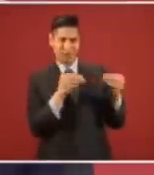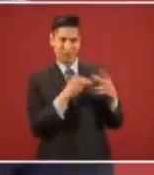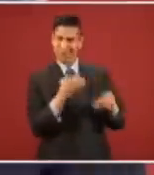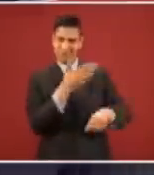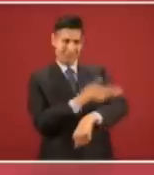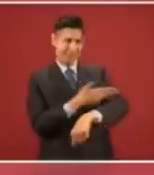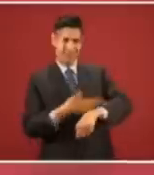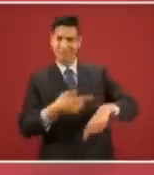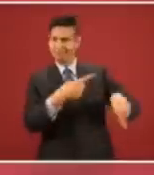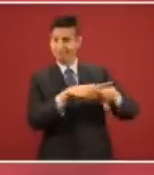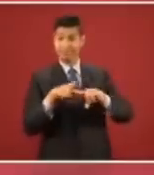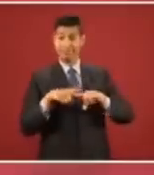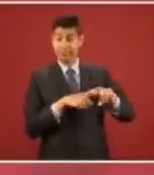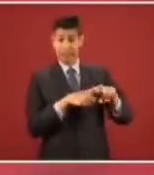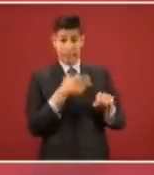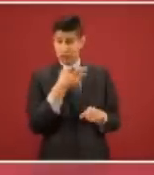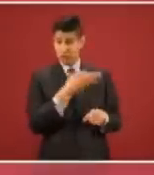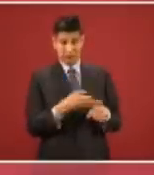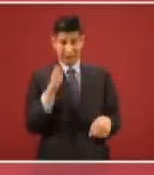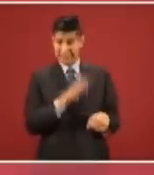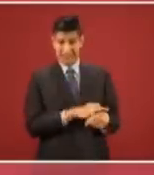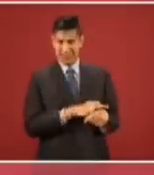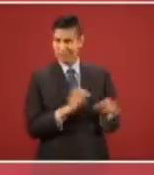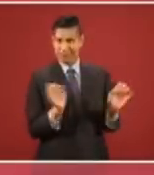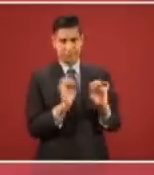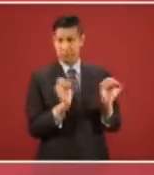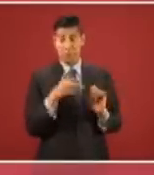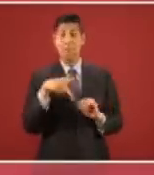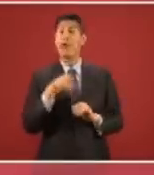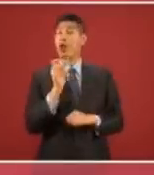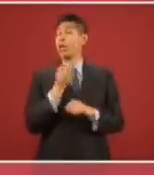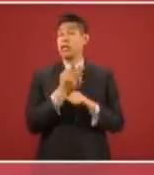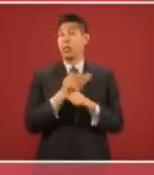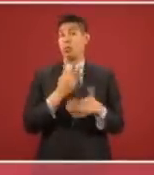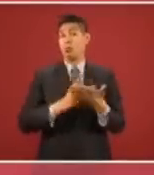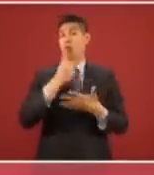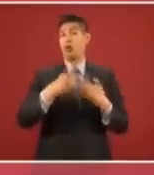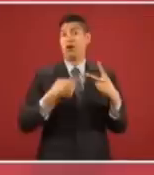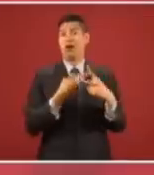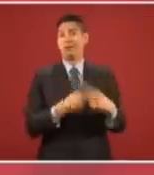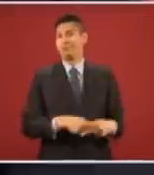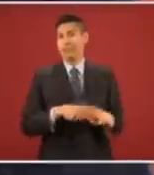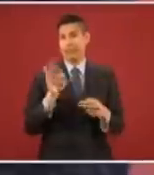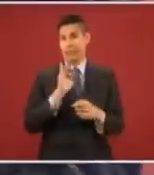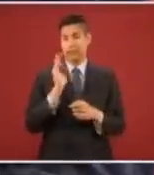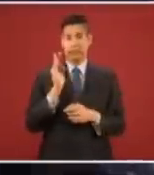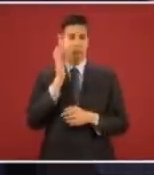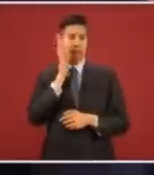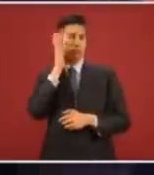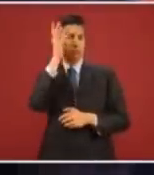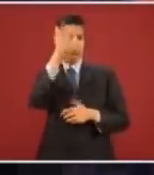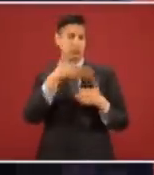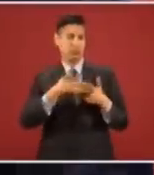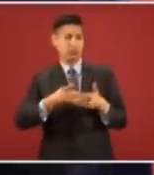estamos iniciando con el programa. Yo espero que cuando se despliegue toda la acción de